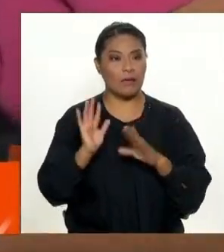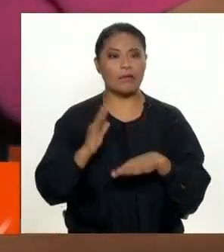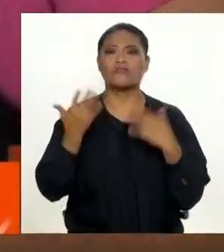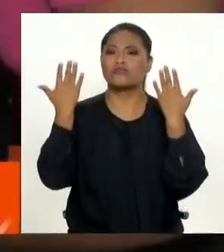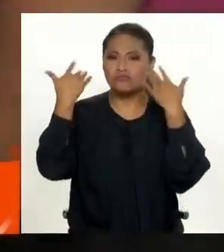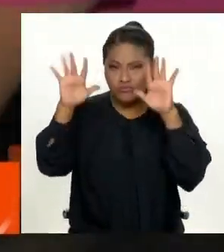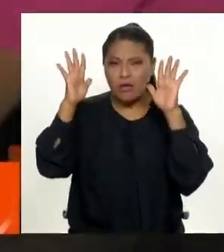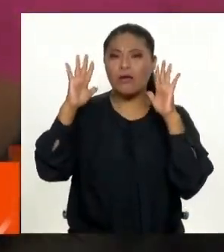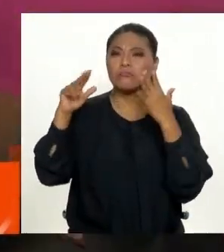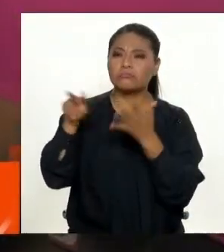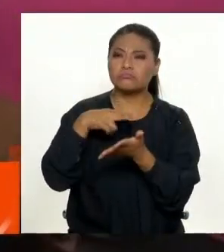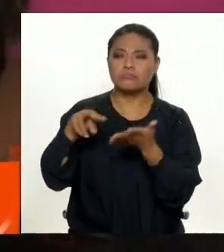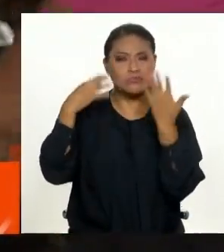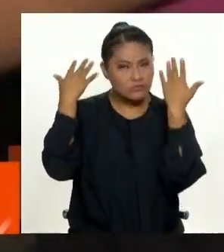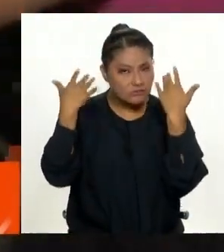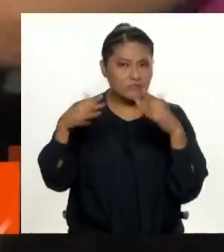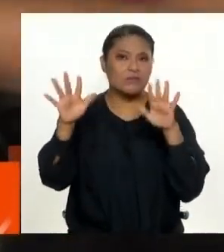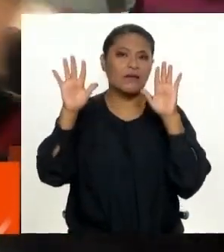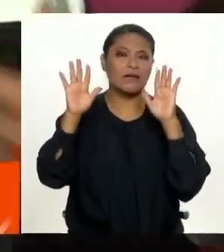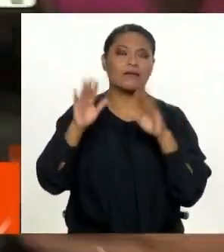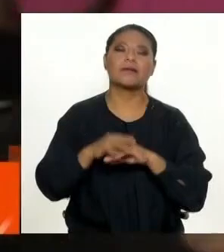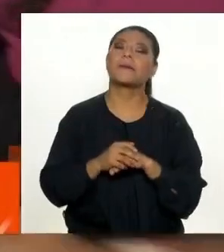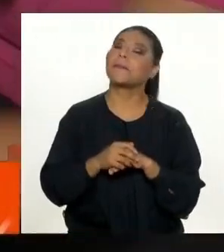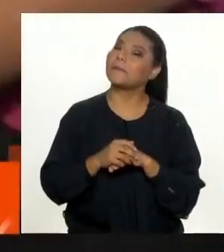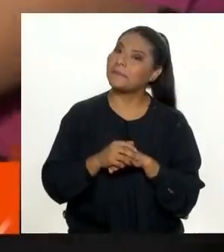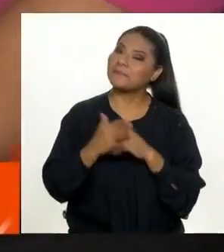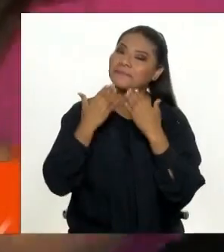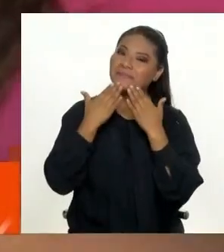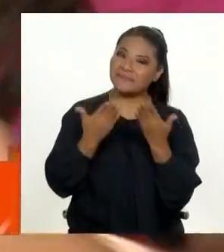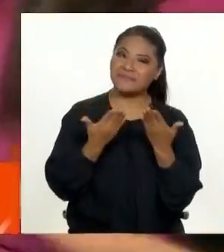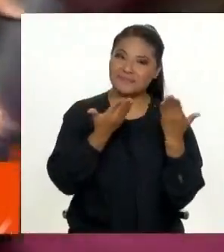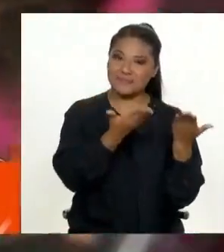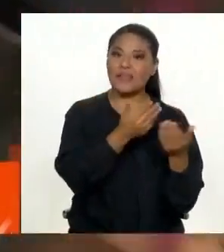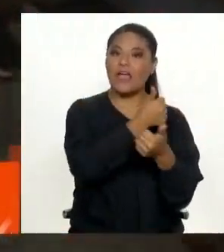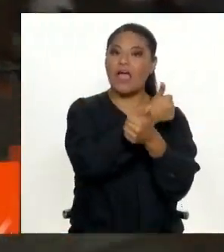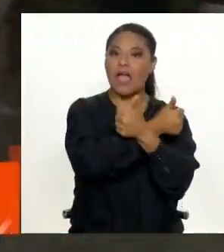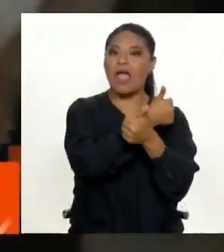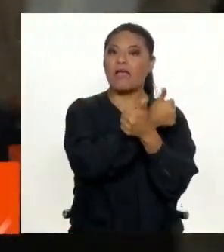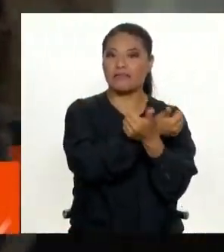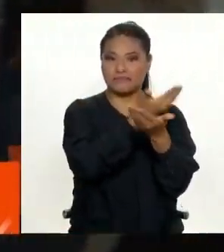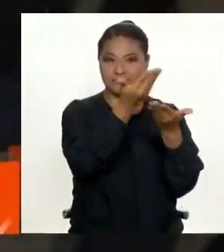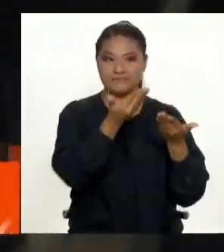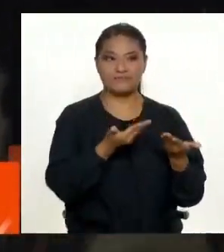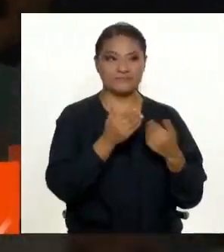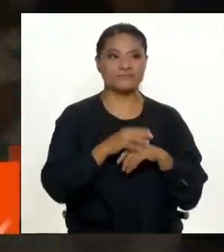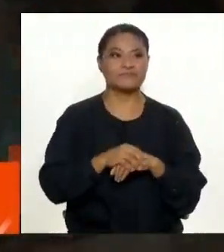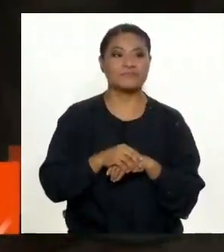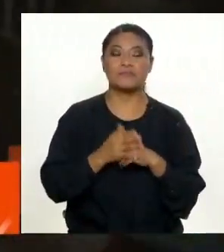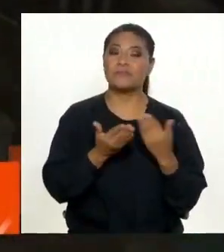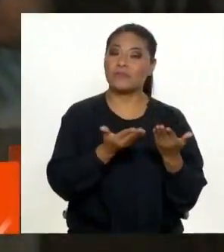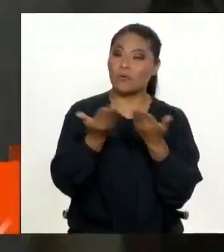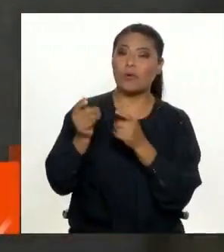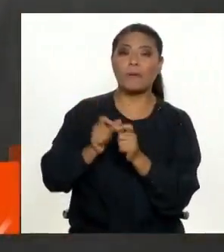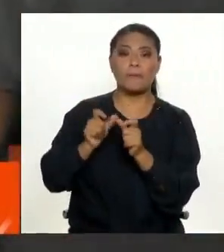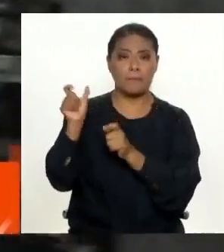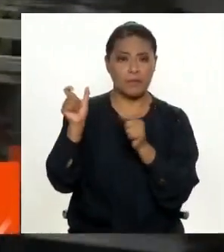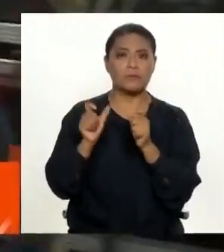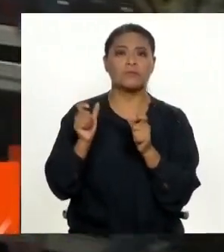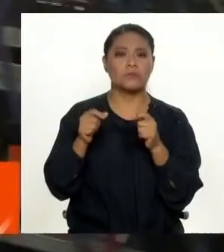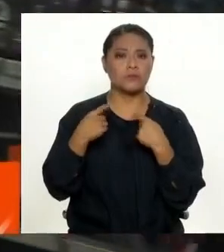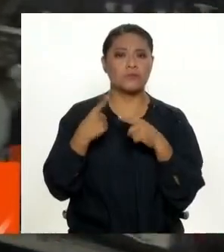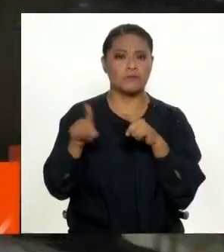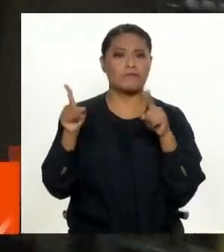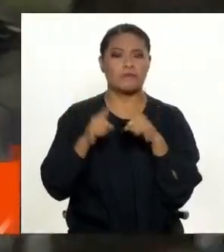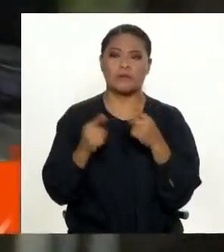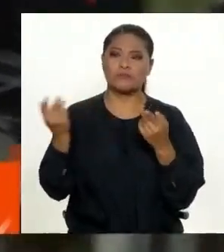mismo. Ok, muchas gracias. Bien, acá vienen desde Ayacucho, compañeros, y muchas personas han llegado.